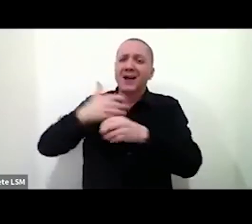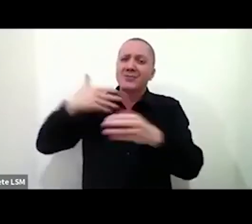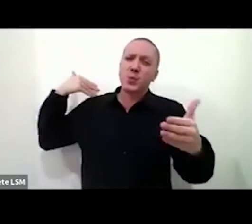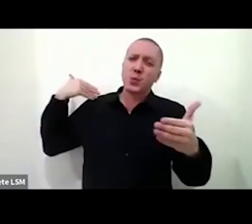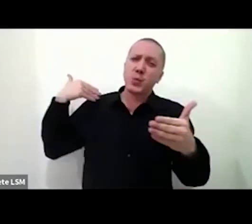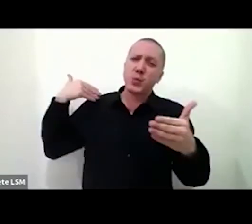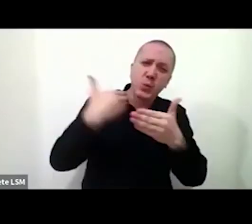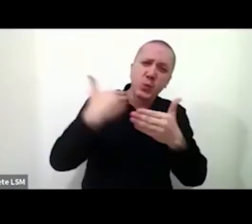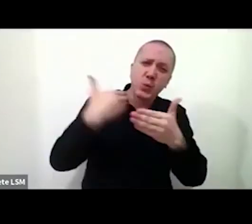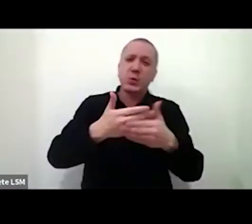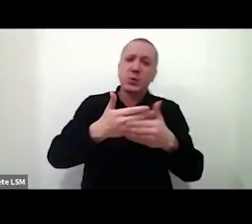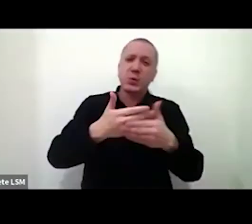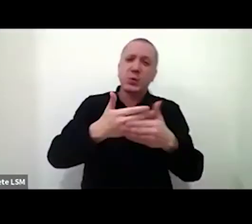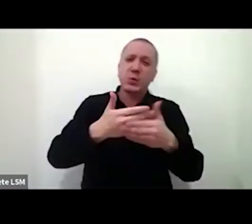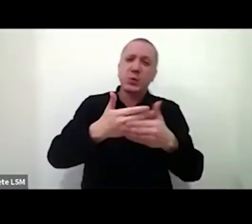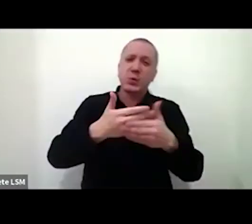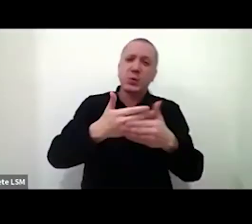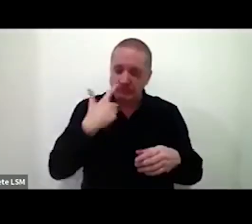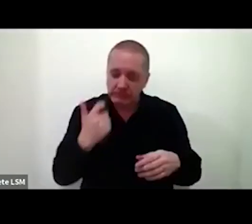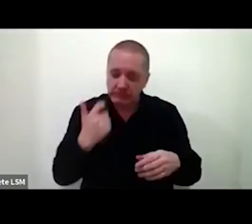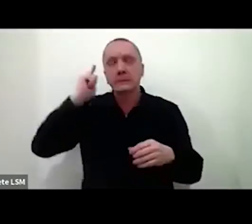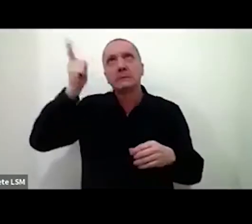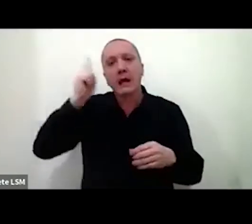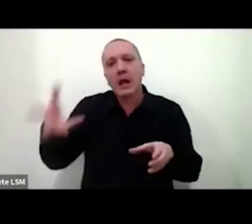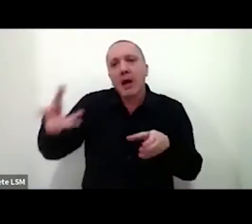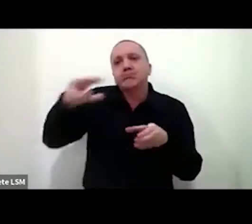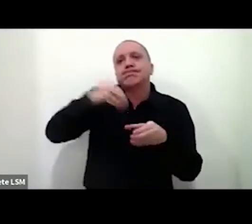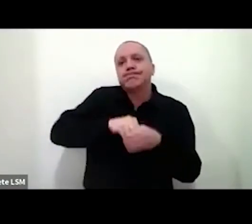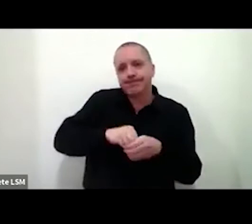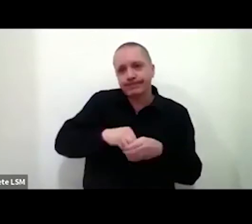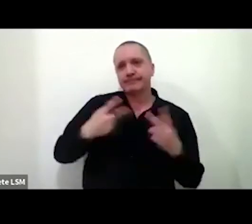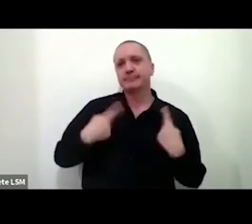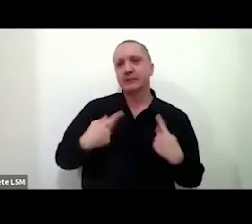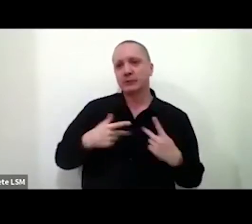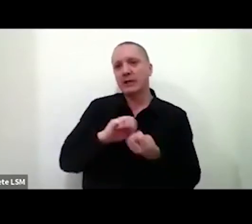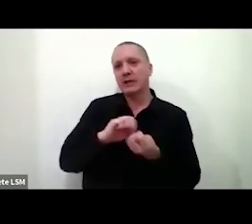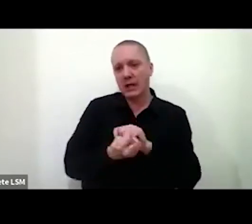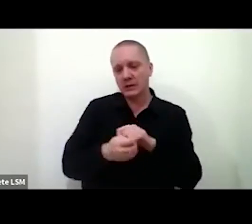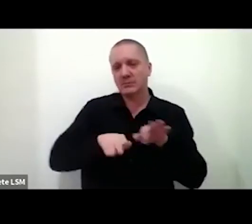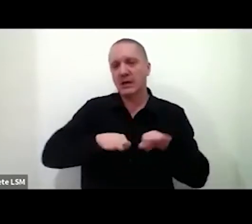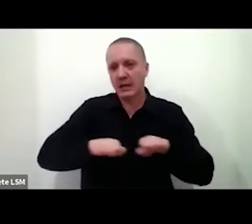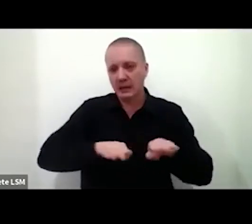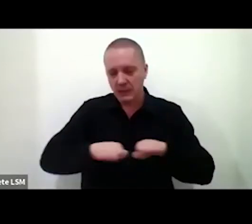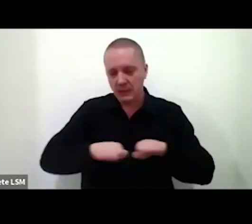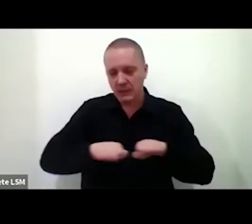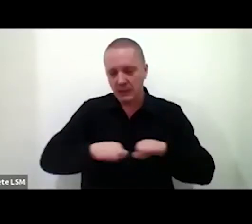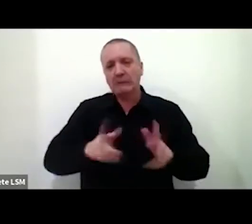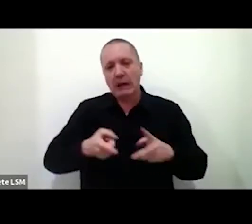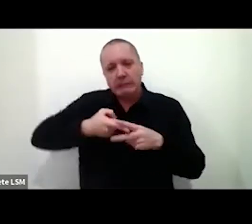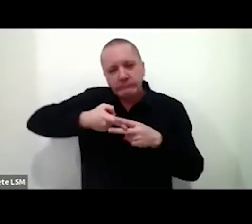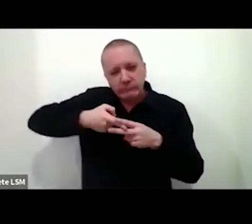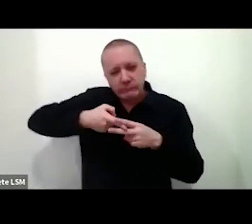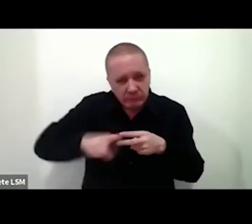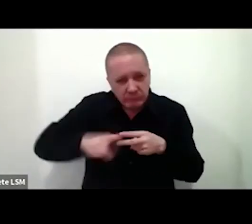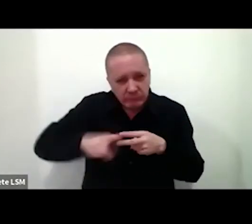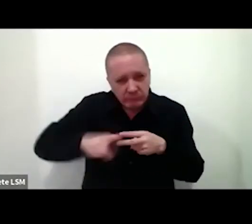y regional donde todavía no existe la voluntad política. Quienes trabajan en negro en nuestro país,